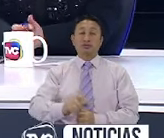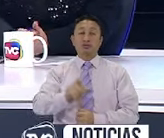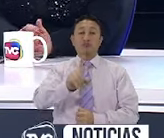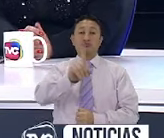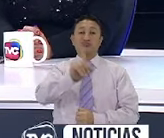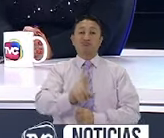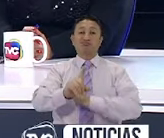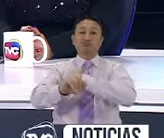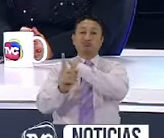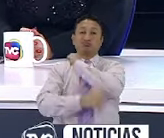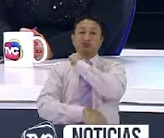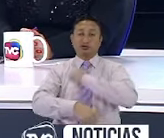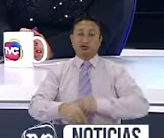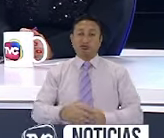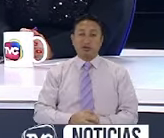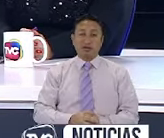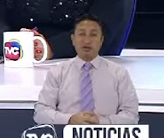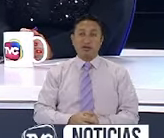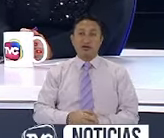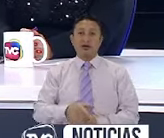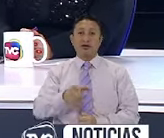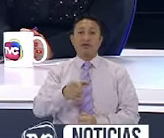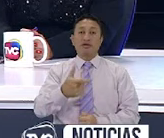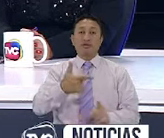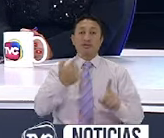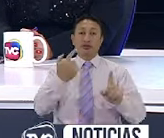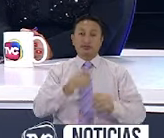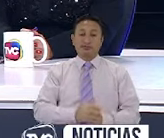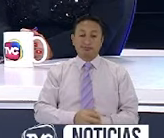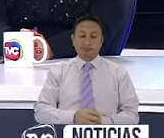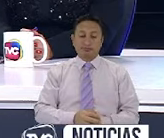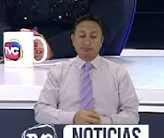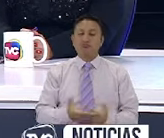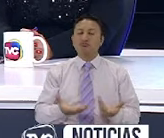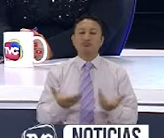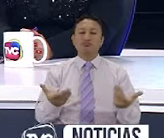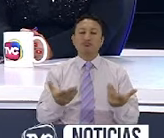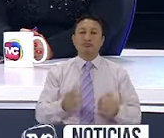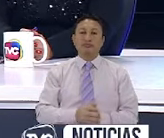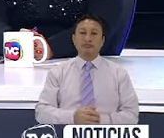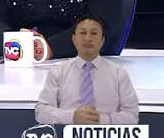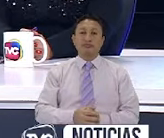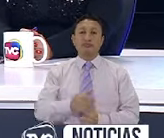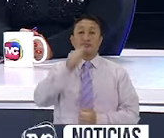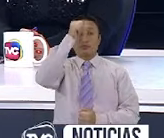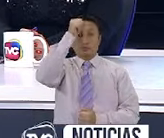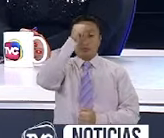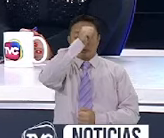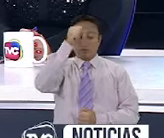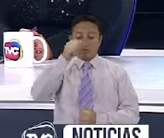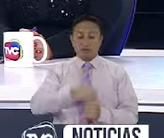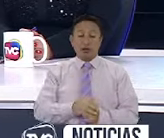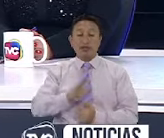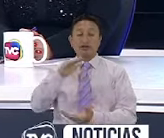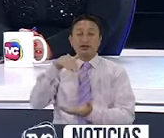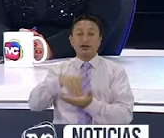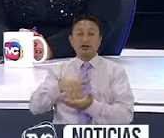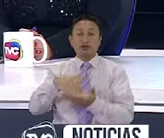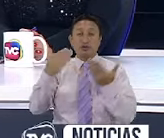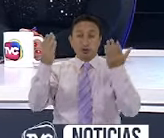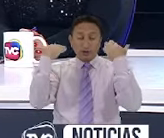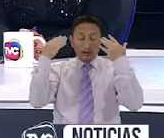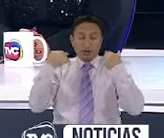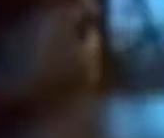ajusticiamiento en contra de un presunto sicario. Este suceso ocurrió la noche del domingo en el centro de la ciudad de